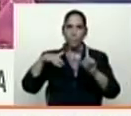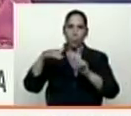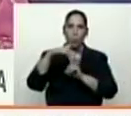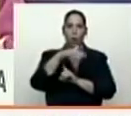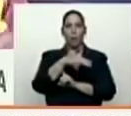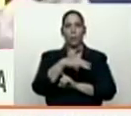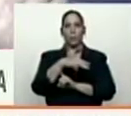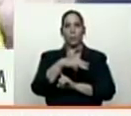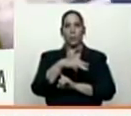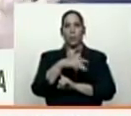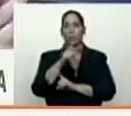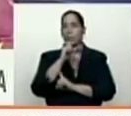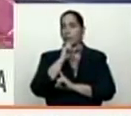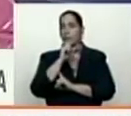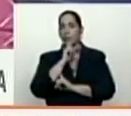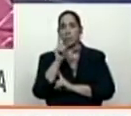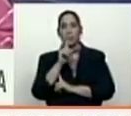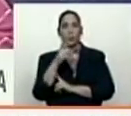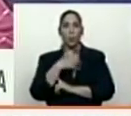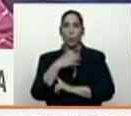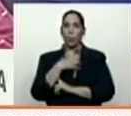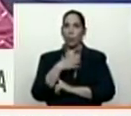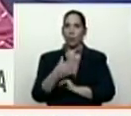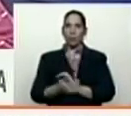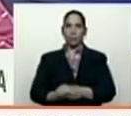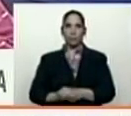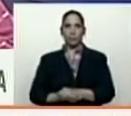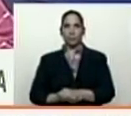de un pueblo difícilmente van a poder.